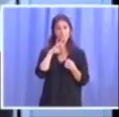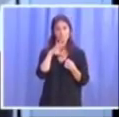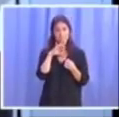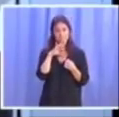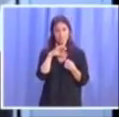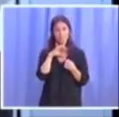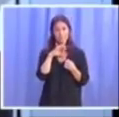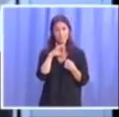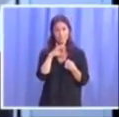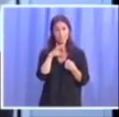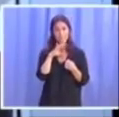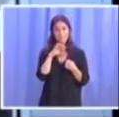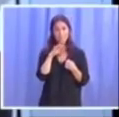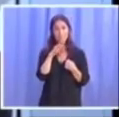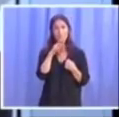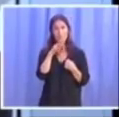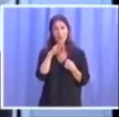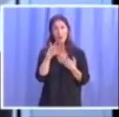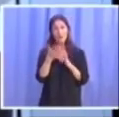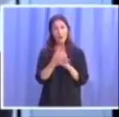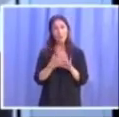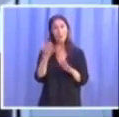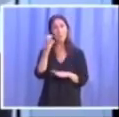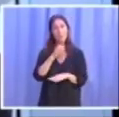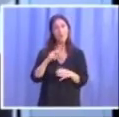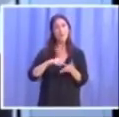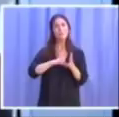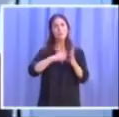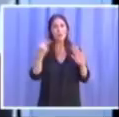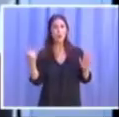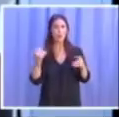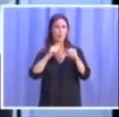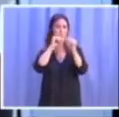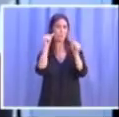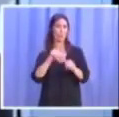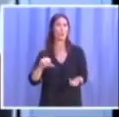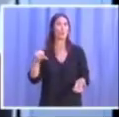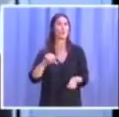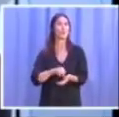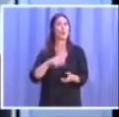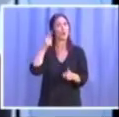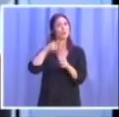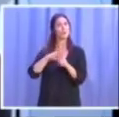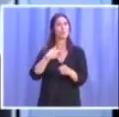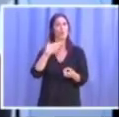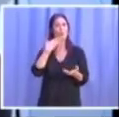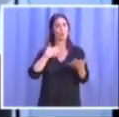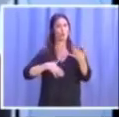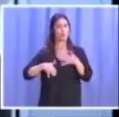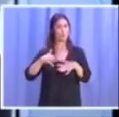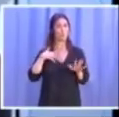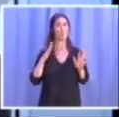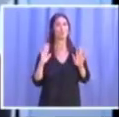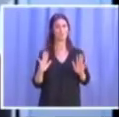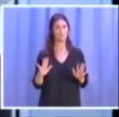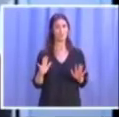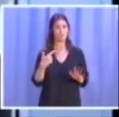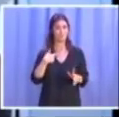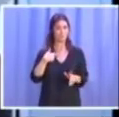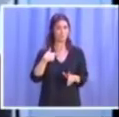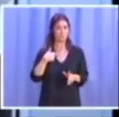que ahora se hable de ciencia, de tecnología y de un modelo de ciudad basado en el conocimiento. Creo, y lo